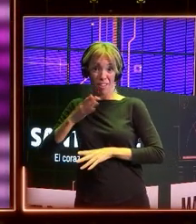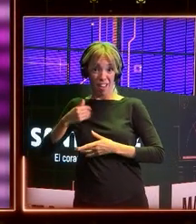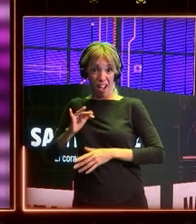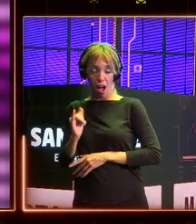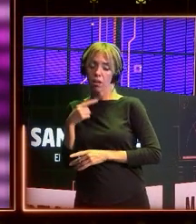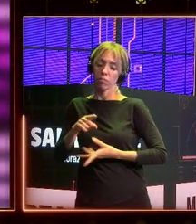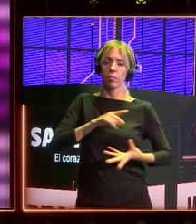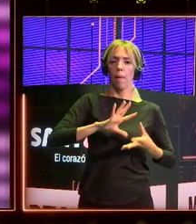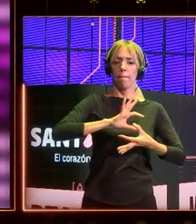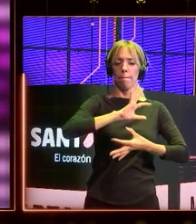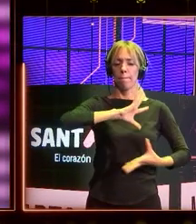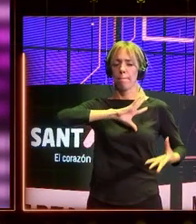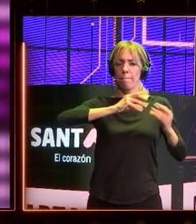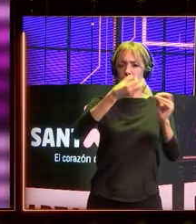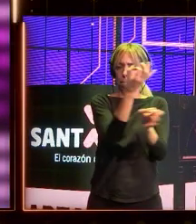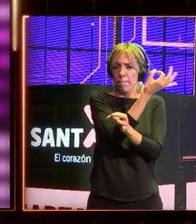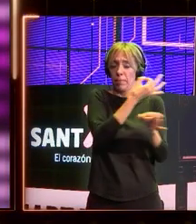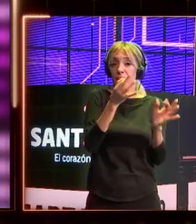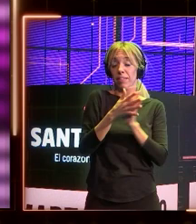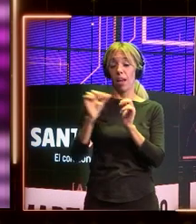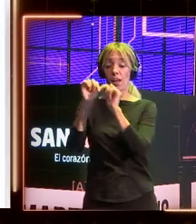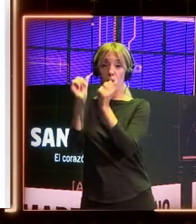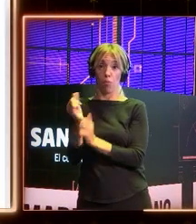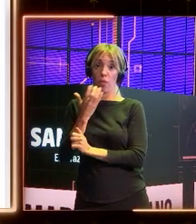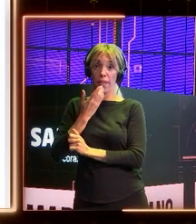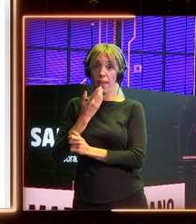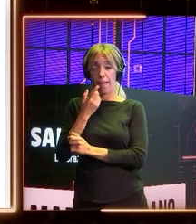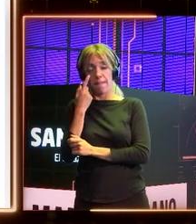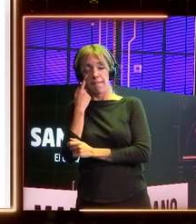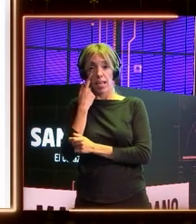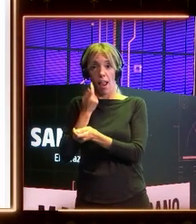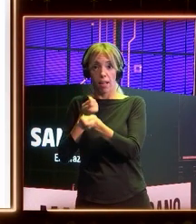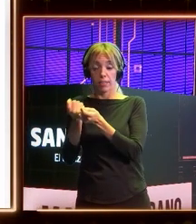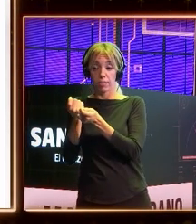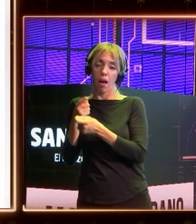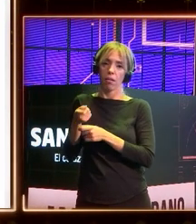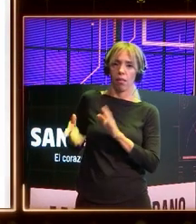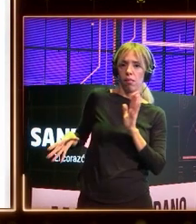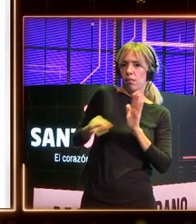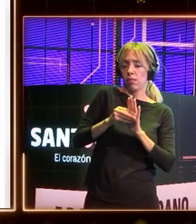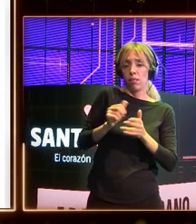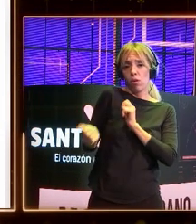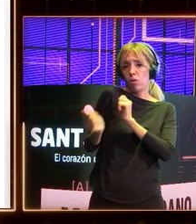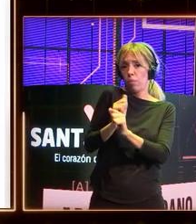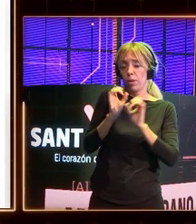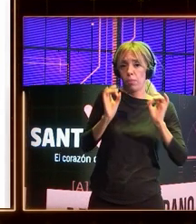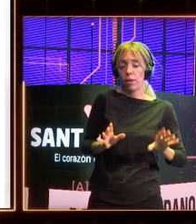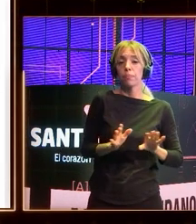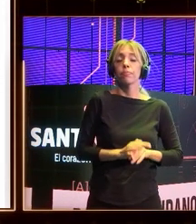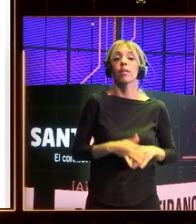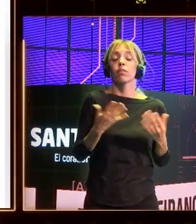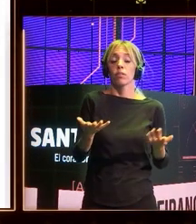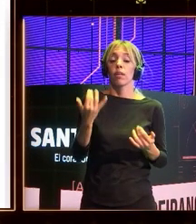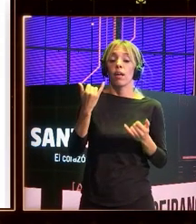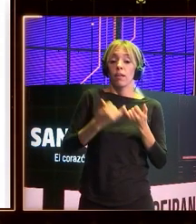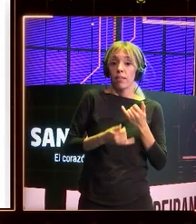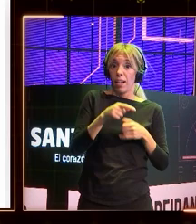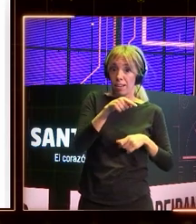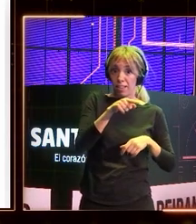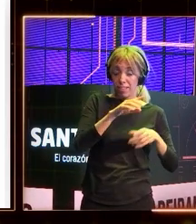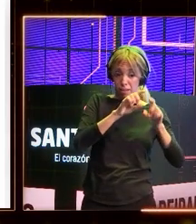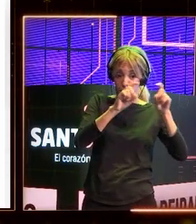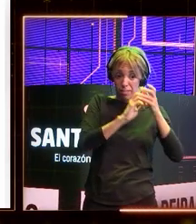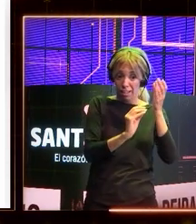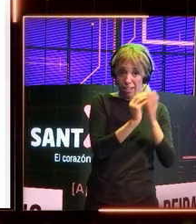cumbre de este género del capitalismo de la vigilancia. Y que además ha sido construida utilizando los contenidos que